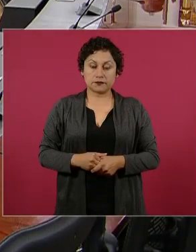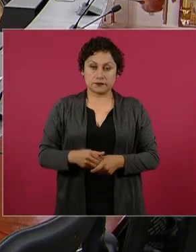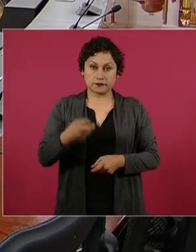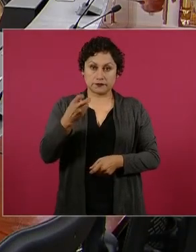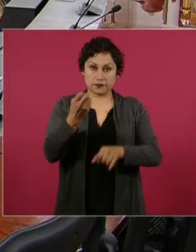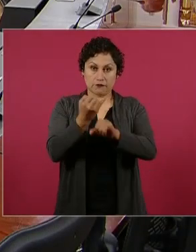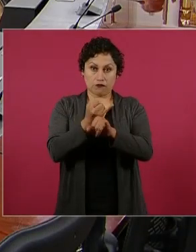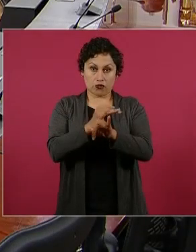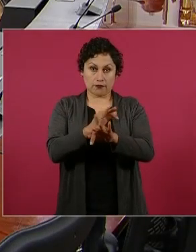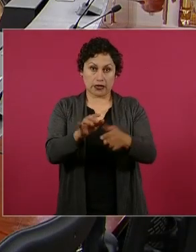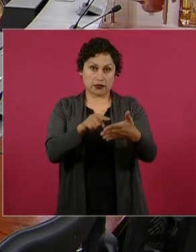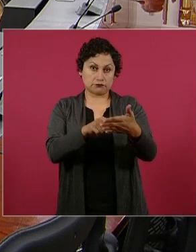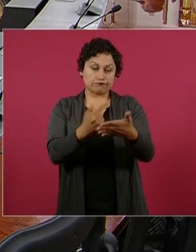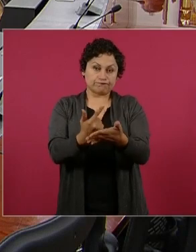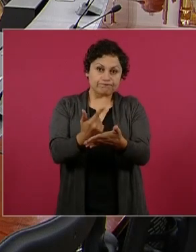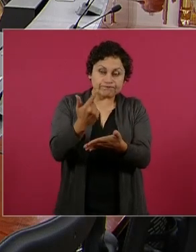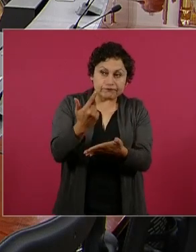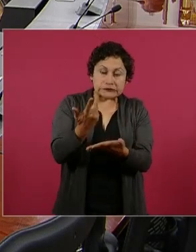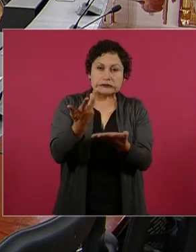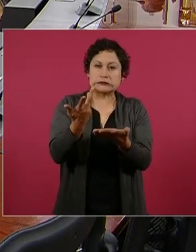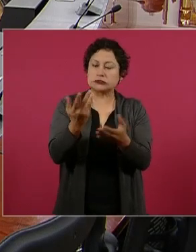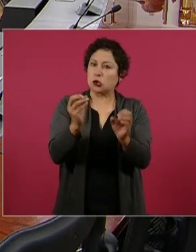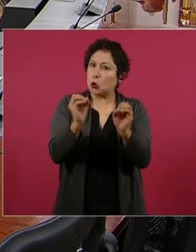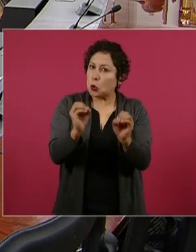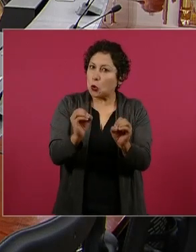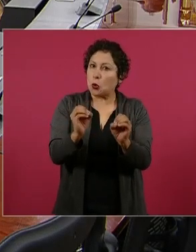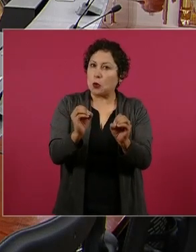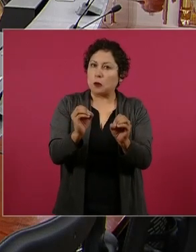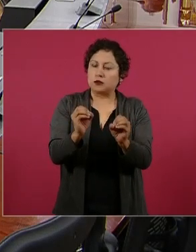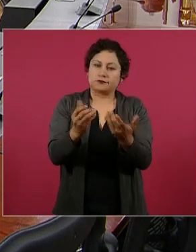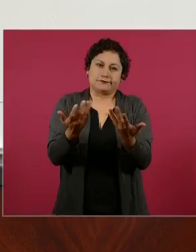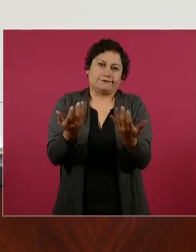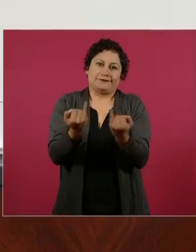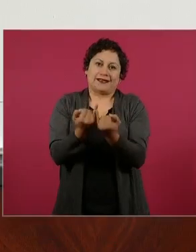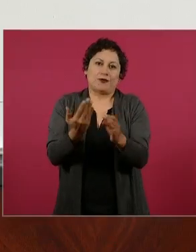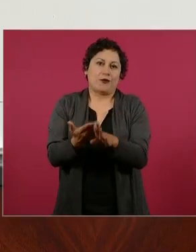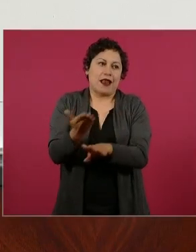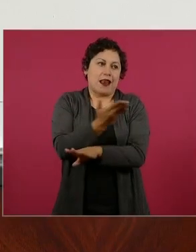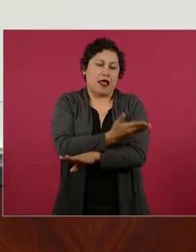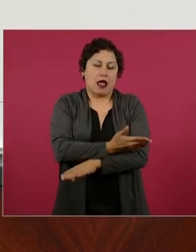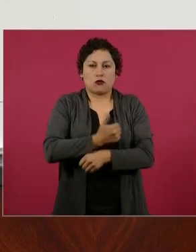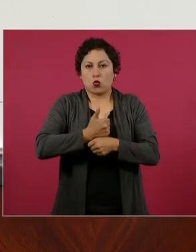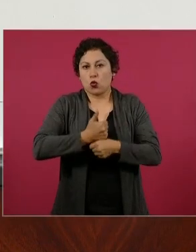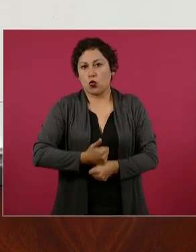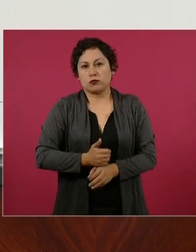significativo, desde luego nada que ver con lo que padecimos y sufrimos,